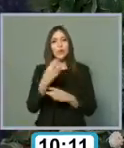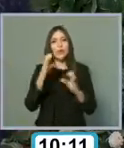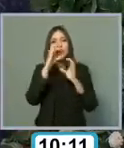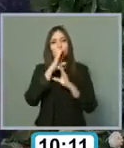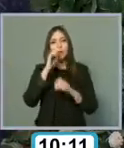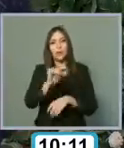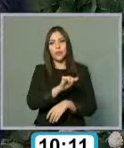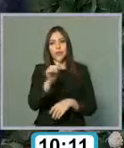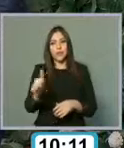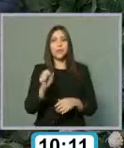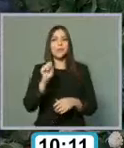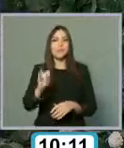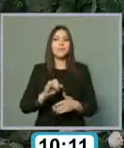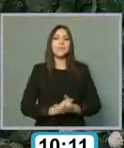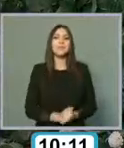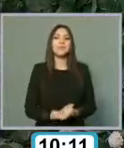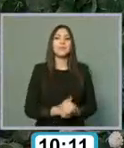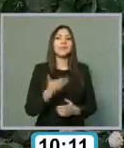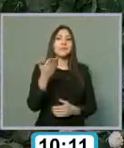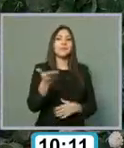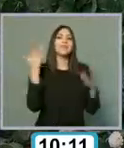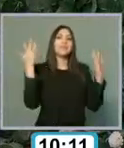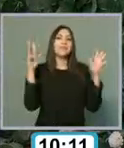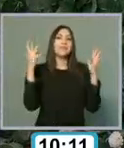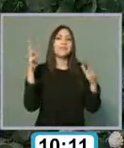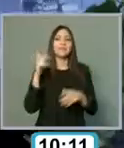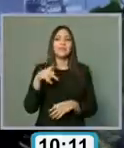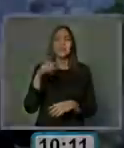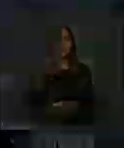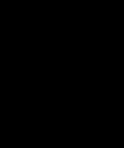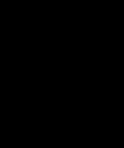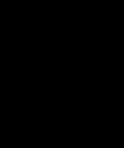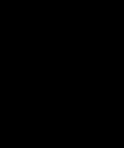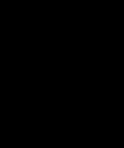viene más Por adelante. favor. ¿Vale? Muy bien. El aplauso es para Carla Merchán, que estará con